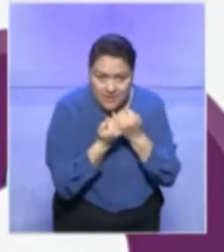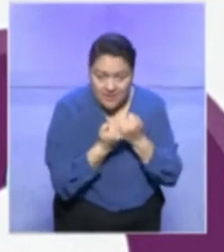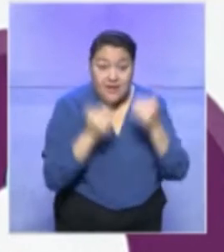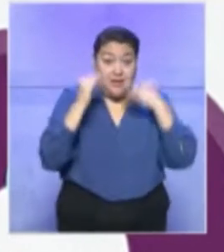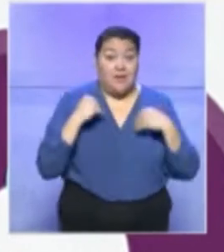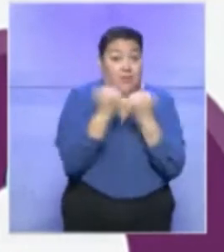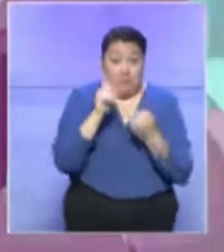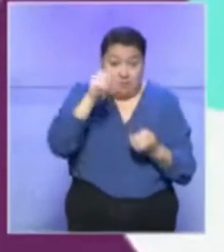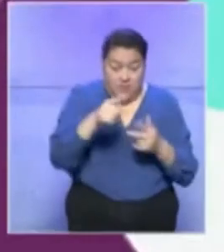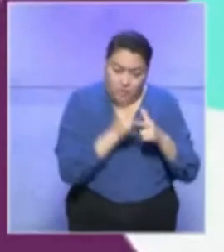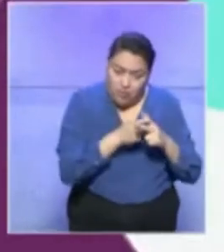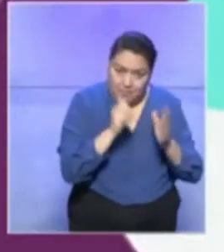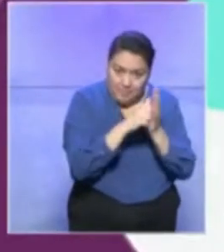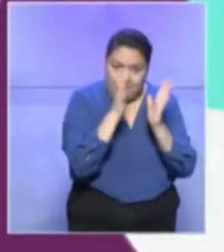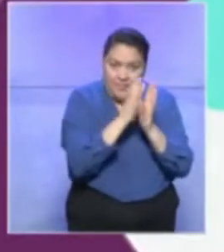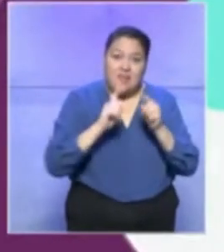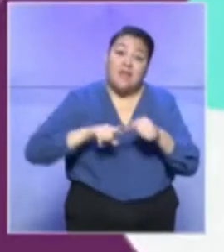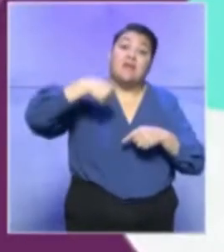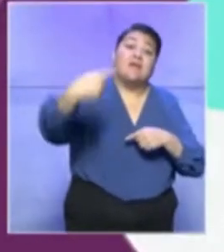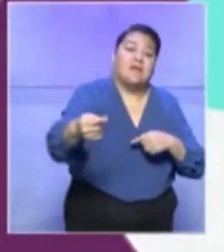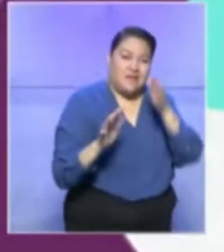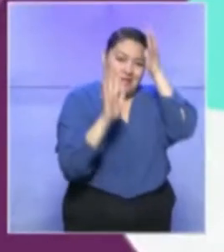esa fórmula también se retomó en el Acuerdo